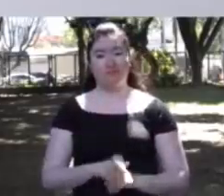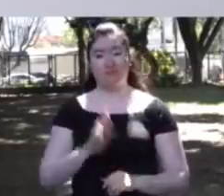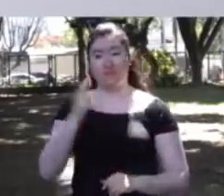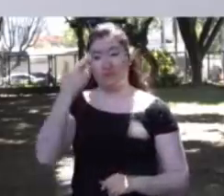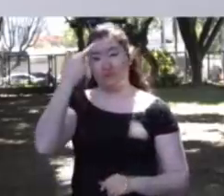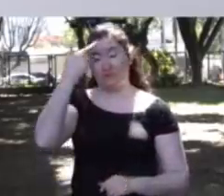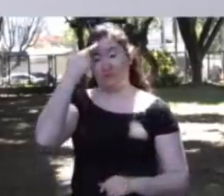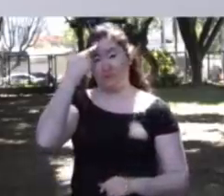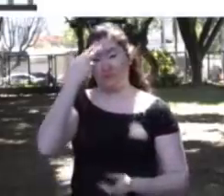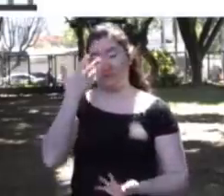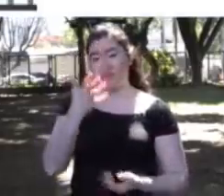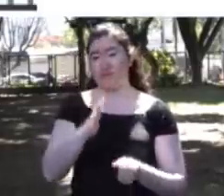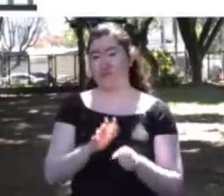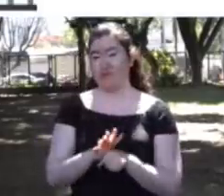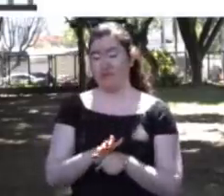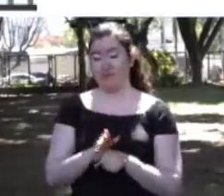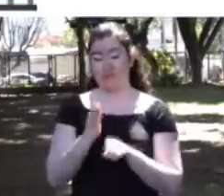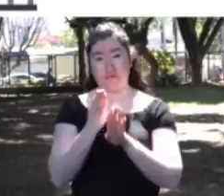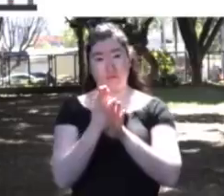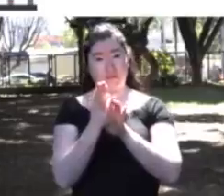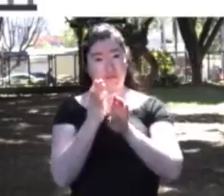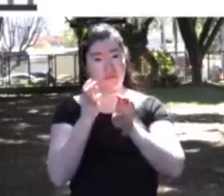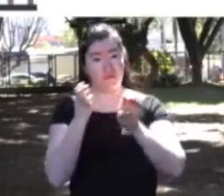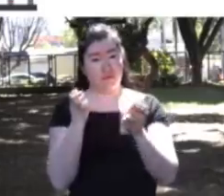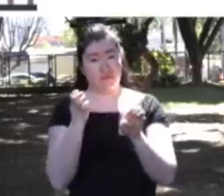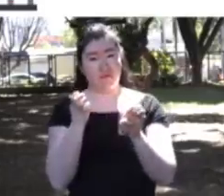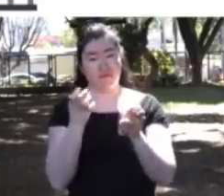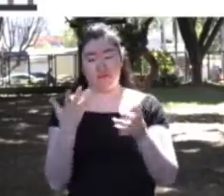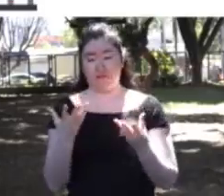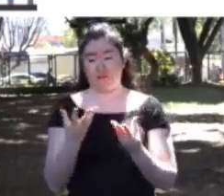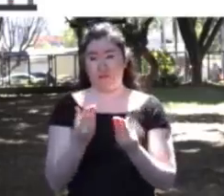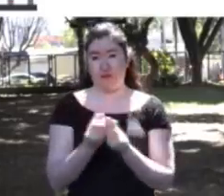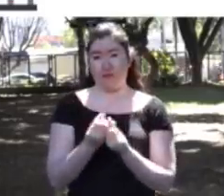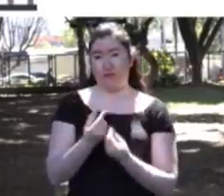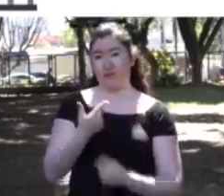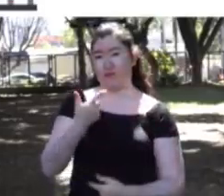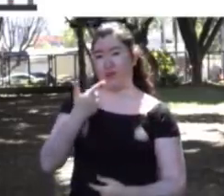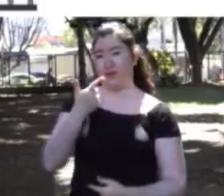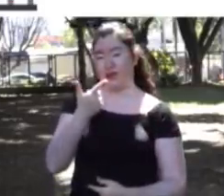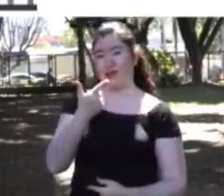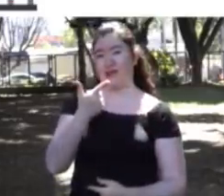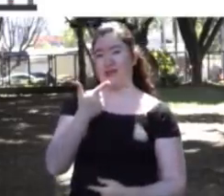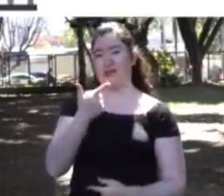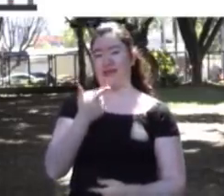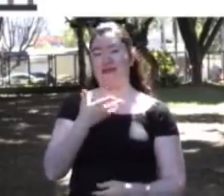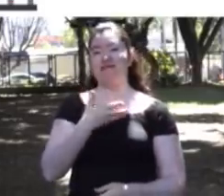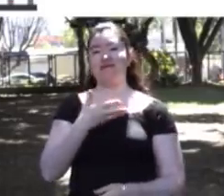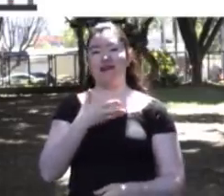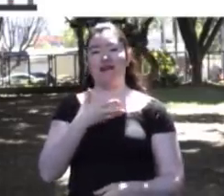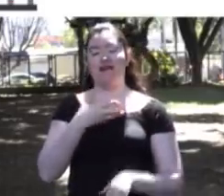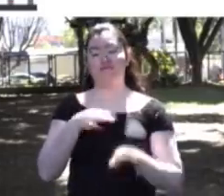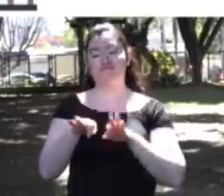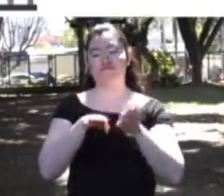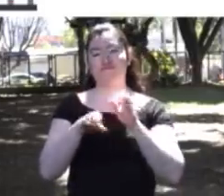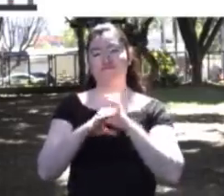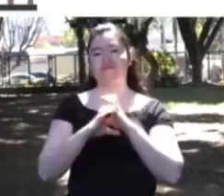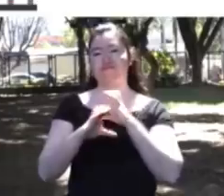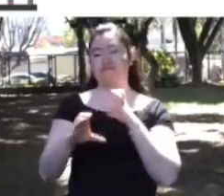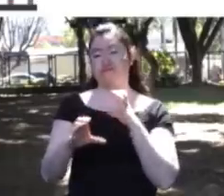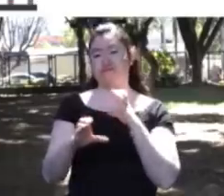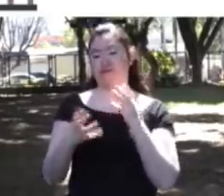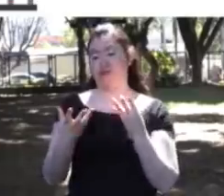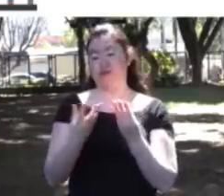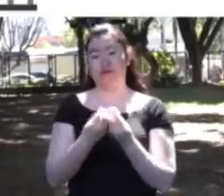sigue por favor, que Metrobús opera con 7 líneas de transporte